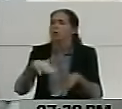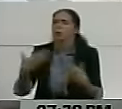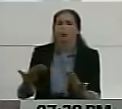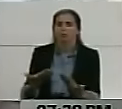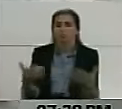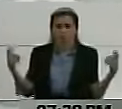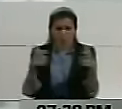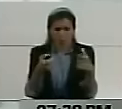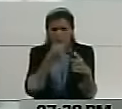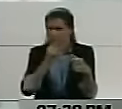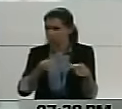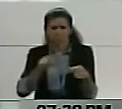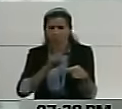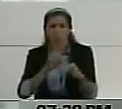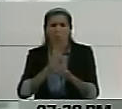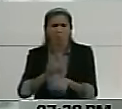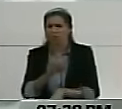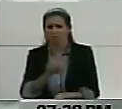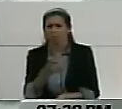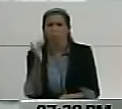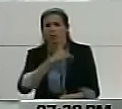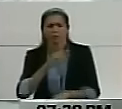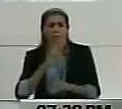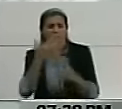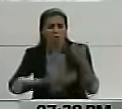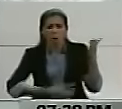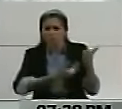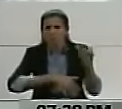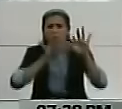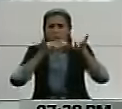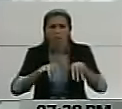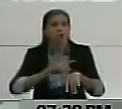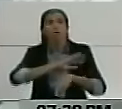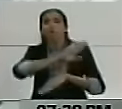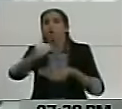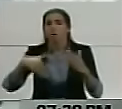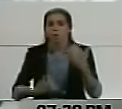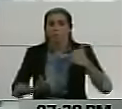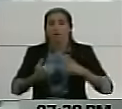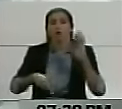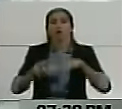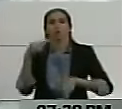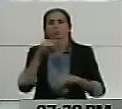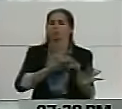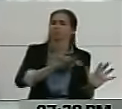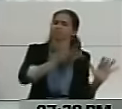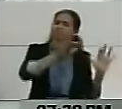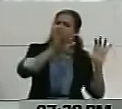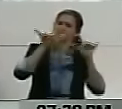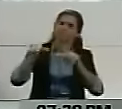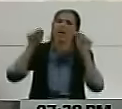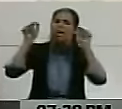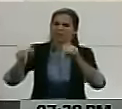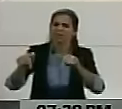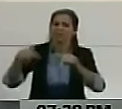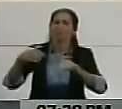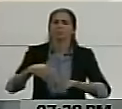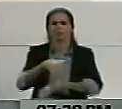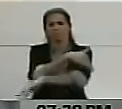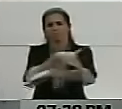rueda de prensa, la mejor respuesta no es ningún documento, es que estemos todos el miércoles 12 de octubre allí donde tenemos que estar.